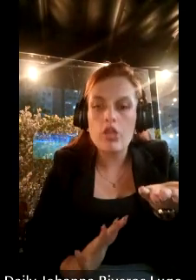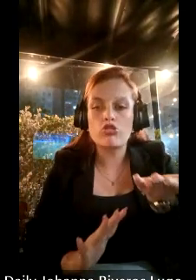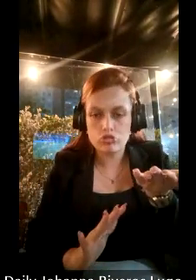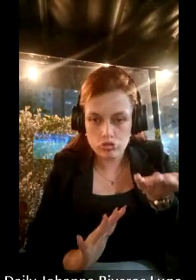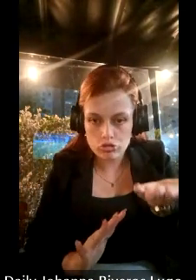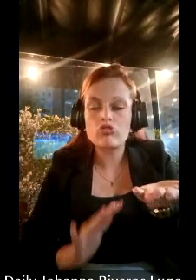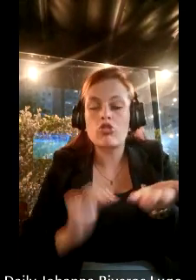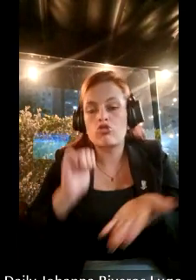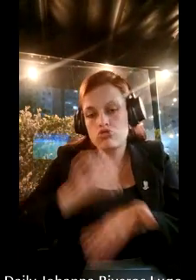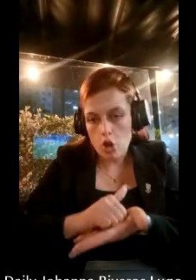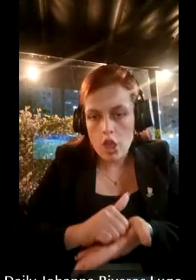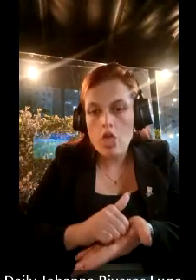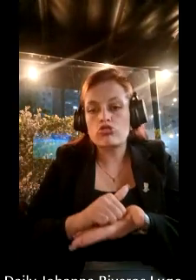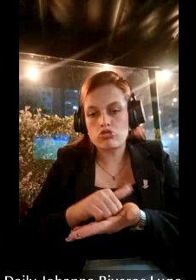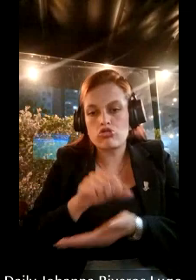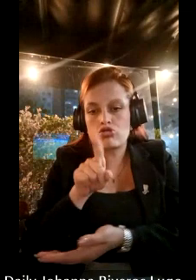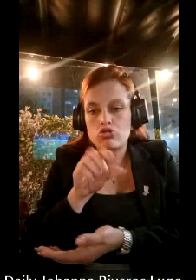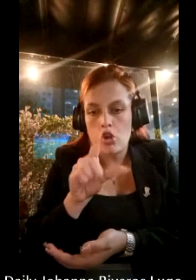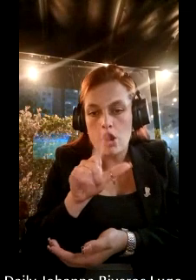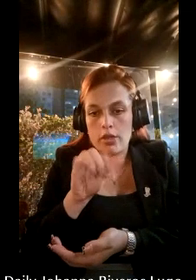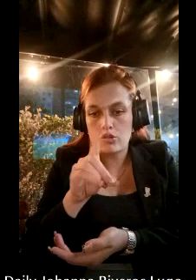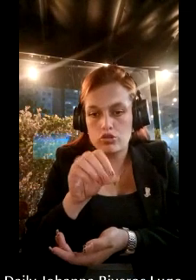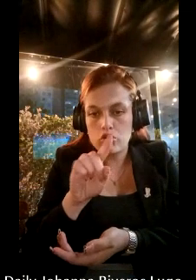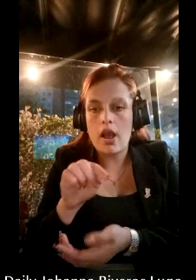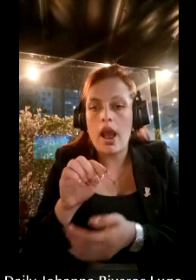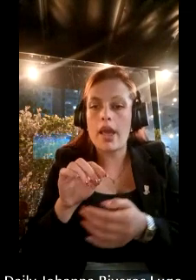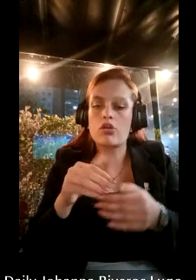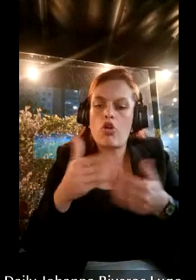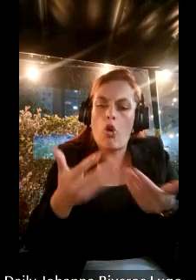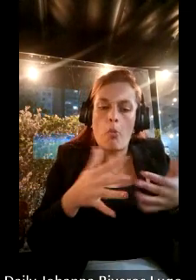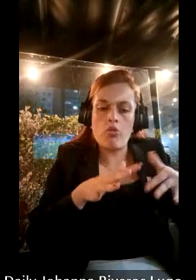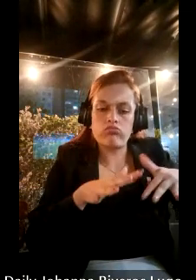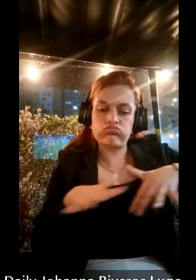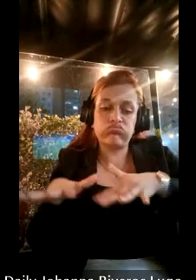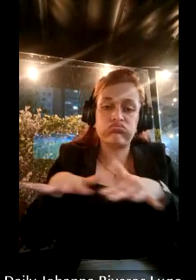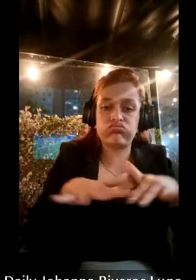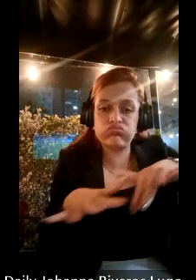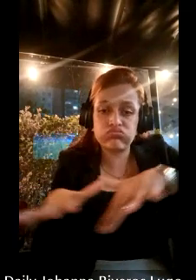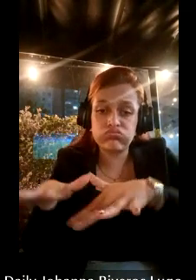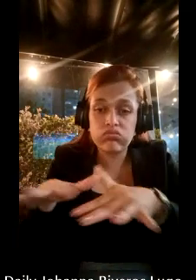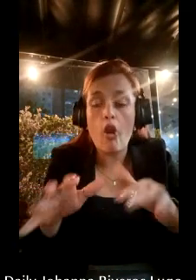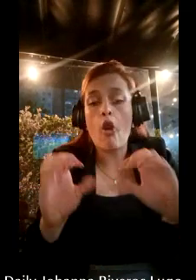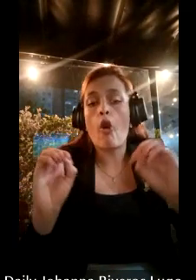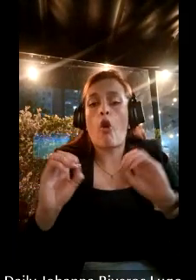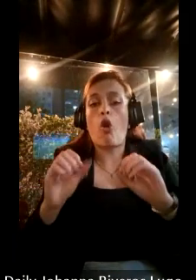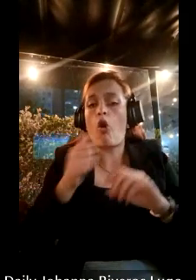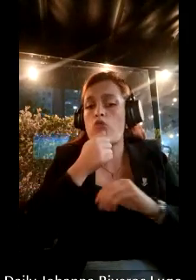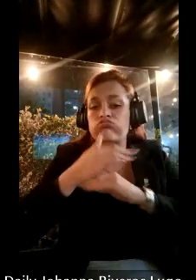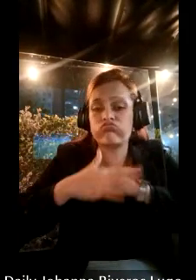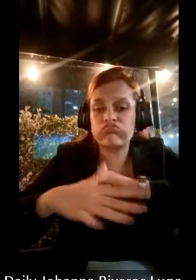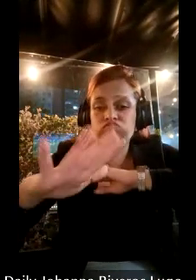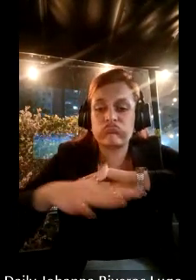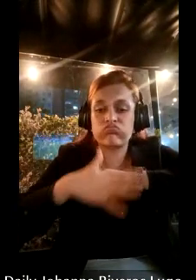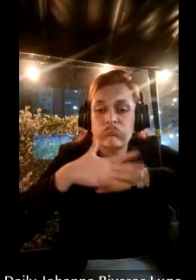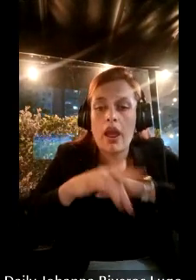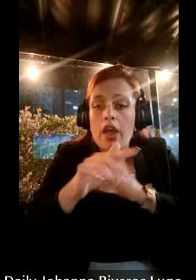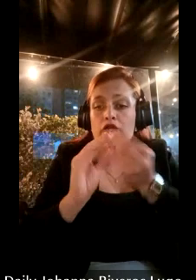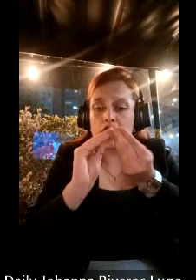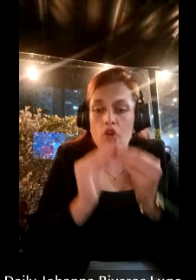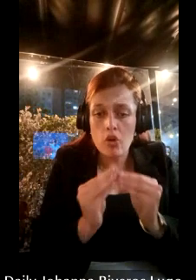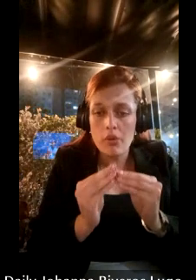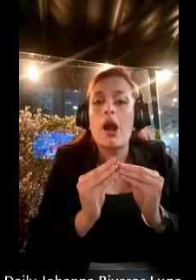la aceleración y el desplazamiento que estos pueden alcanzar. Se emplea de diversas maneras, por ejemplo, en el estudio del